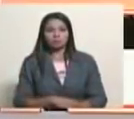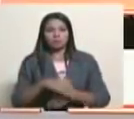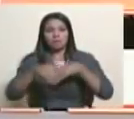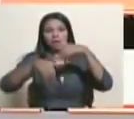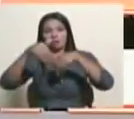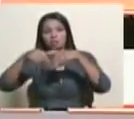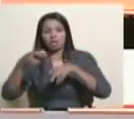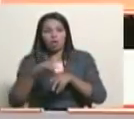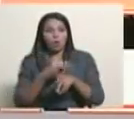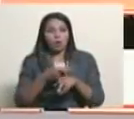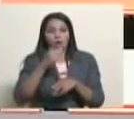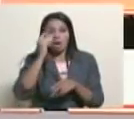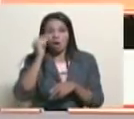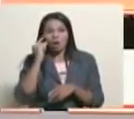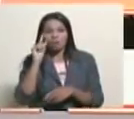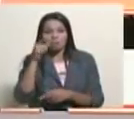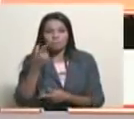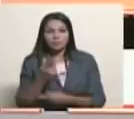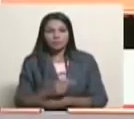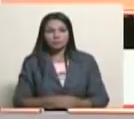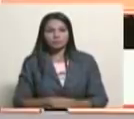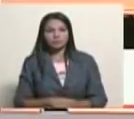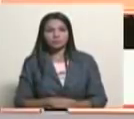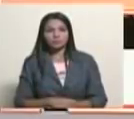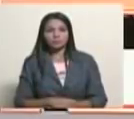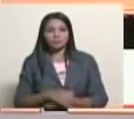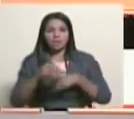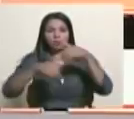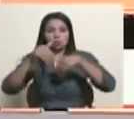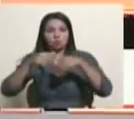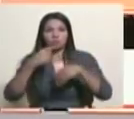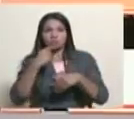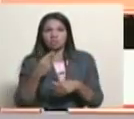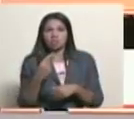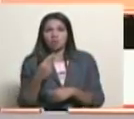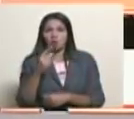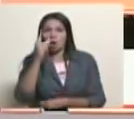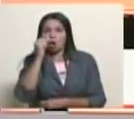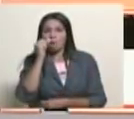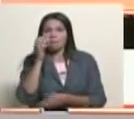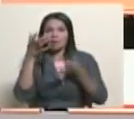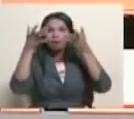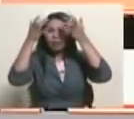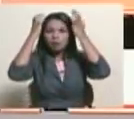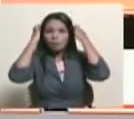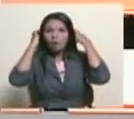elecciones de gobernadores y gobernadoras. Y salió el hablachento de Ramos Alup